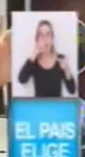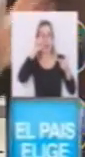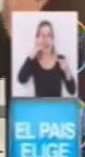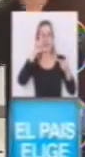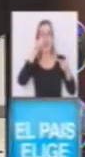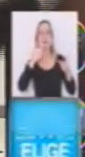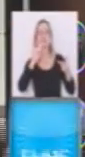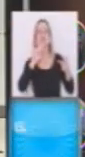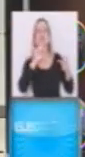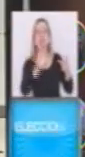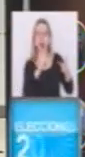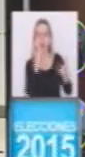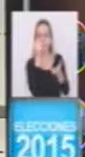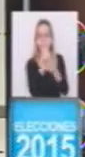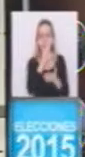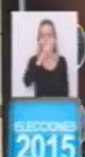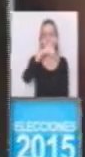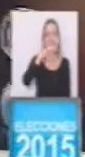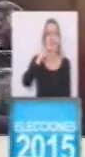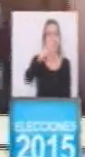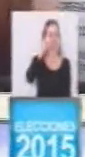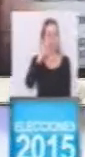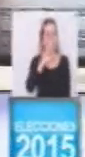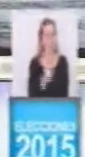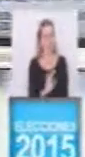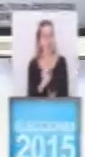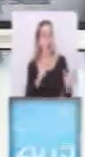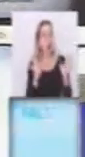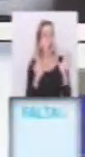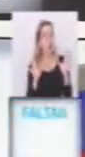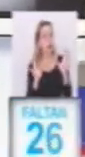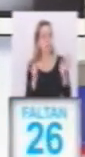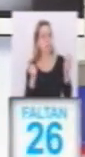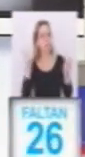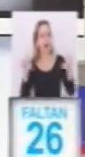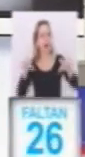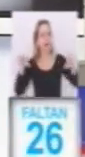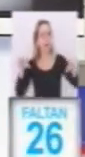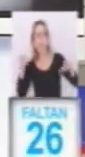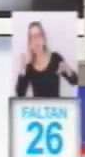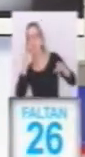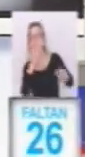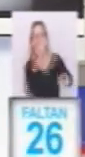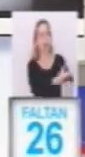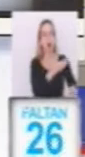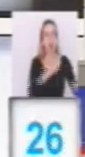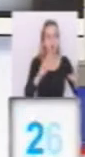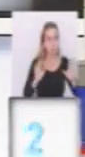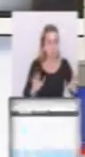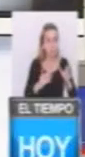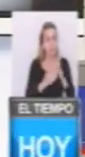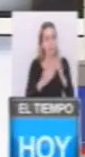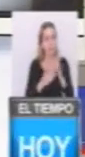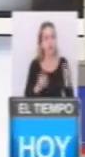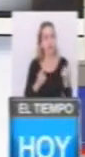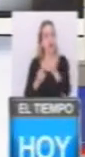Pero bueno, insisto con esto, Antonio, me parece que la gente tiene libertad de acción de por sí. Nadie es dueño de los... No es que Massa